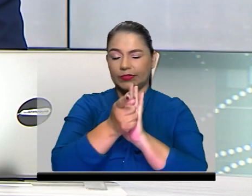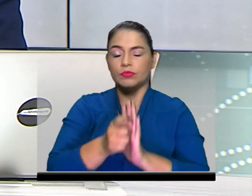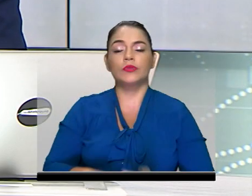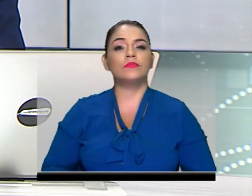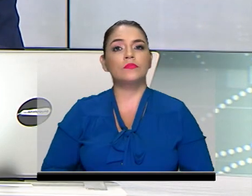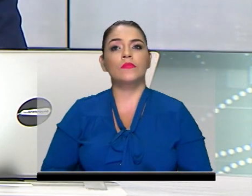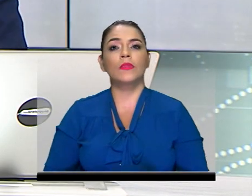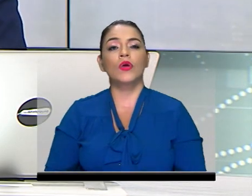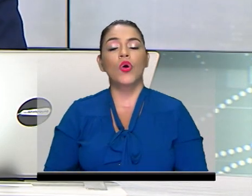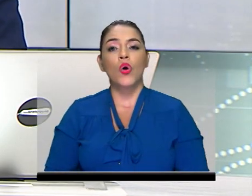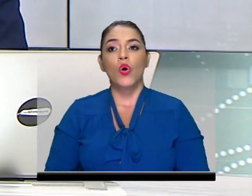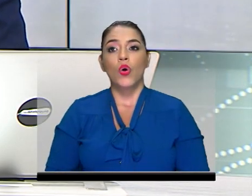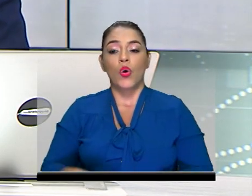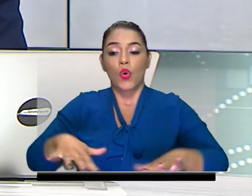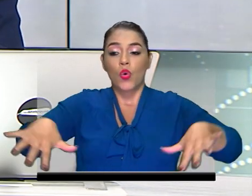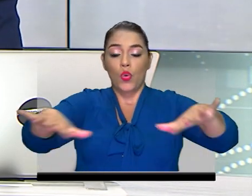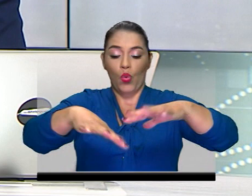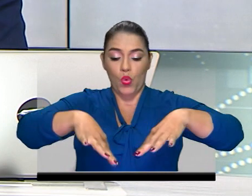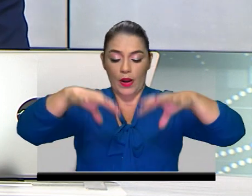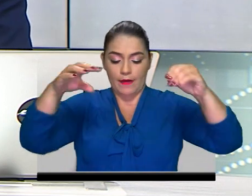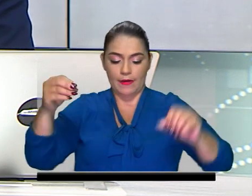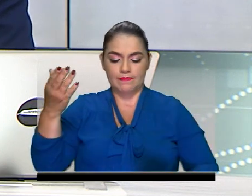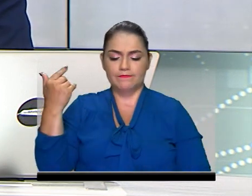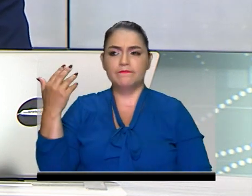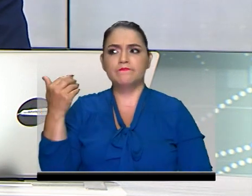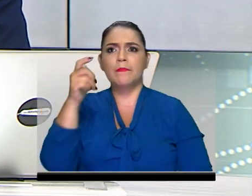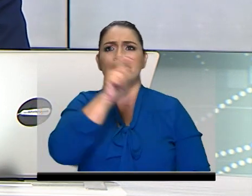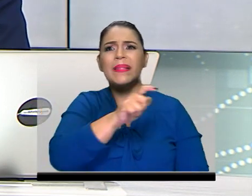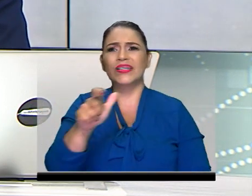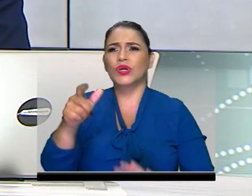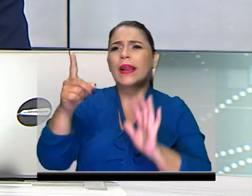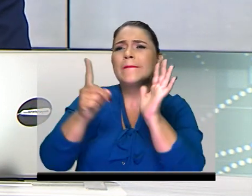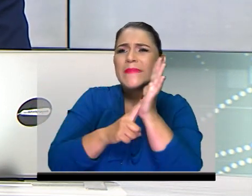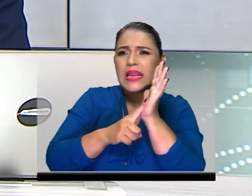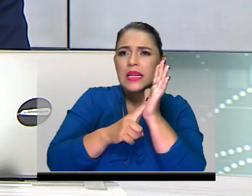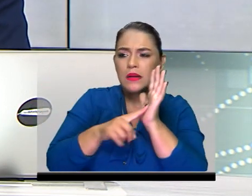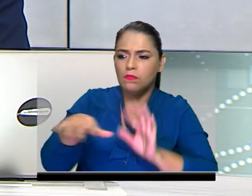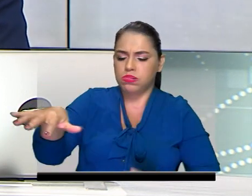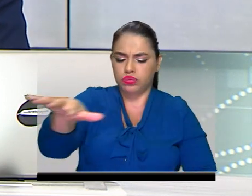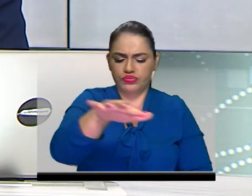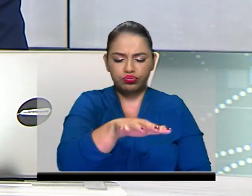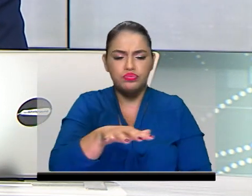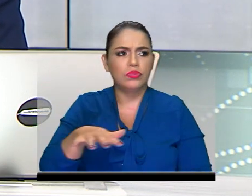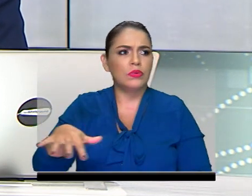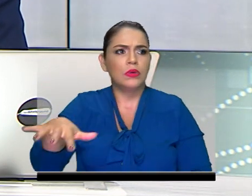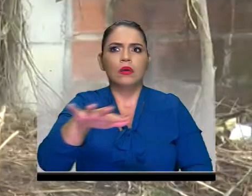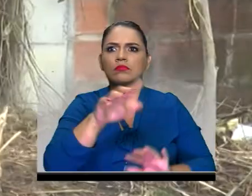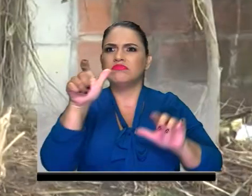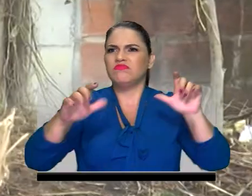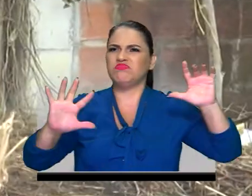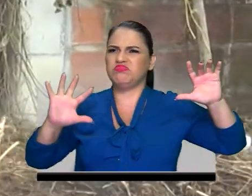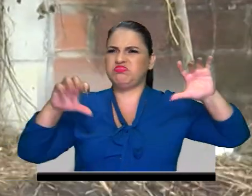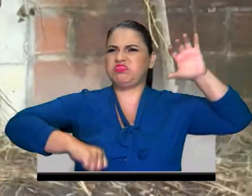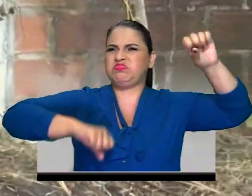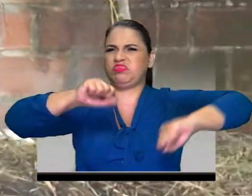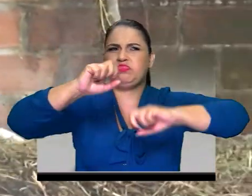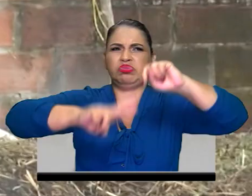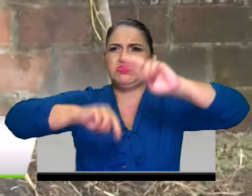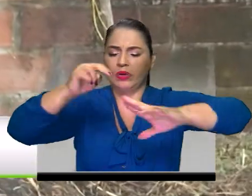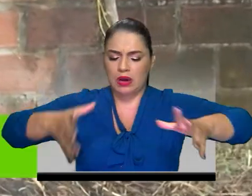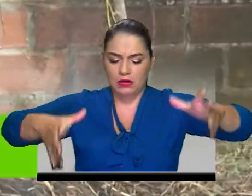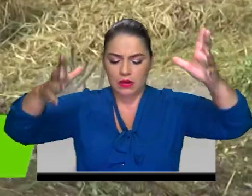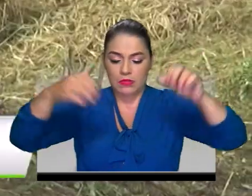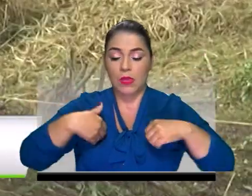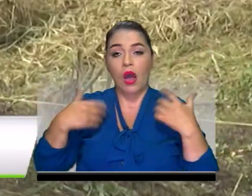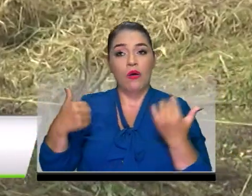La policía desalojó a más de 1000 personas que invadían un terreno en el barrio Mateguada de Apartado. Aún no aclaraba